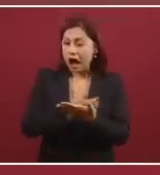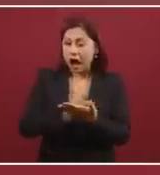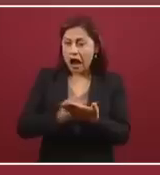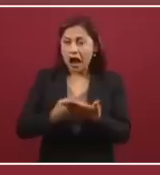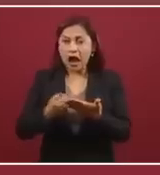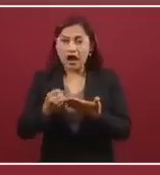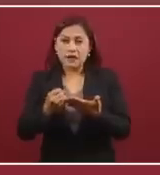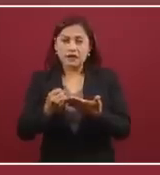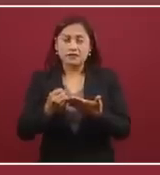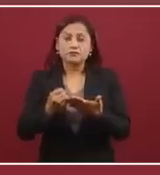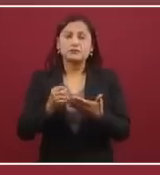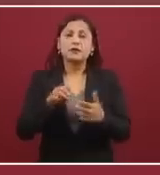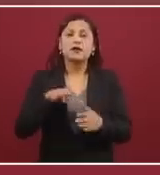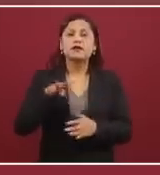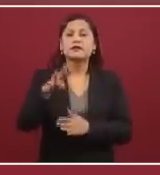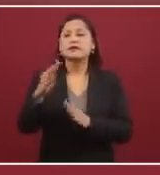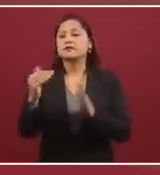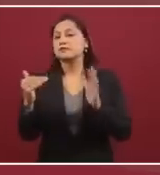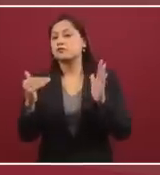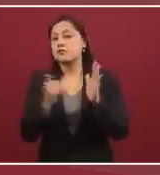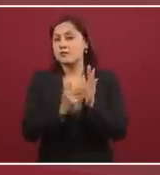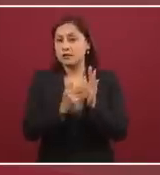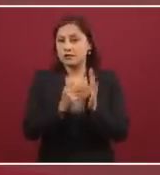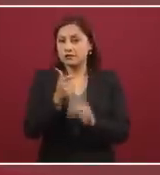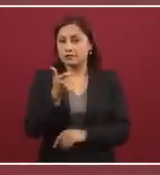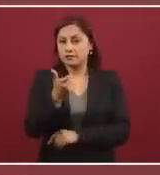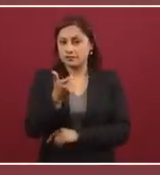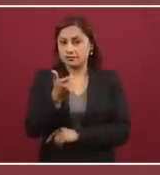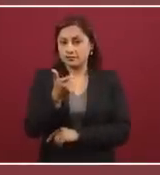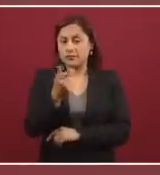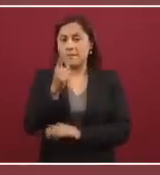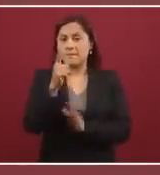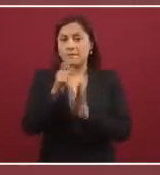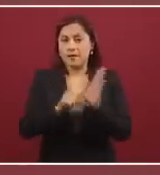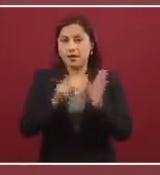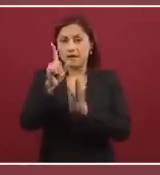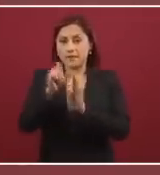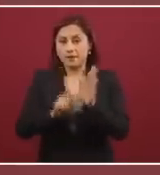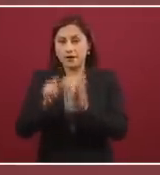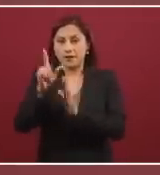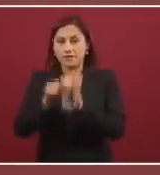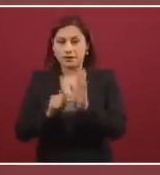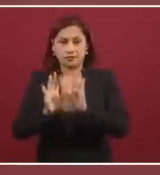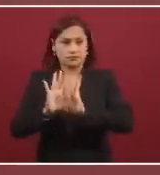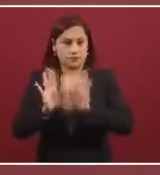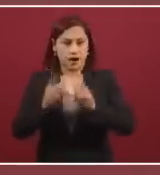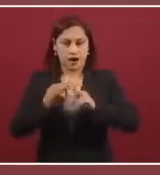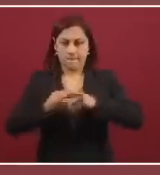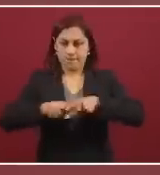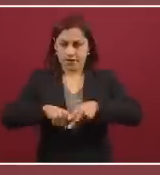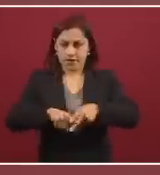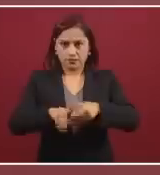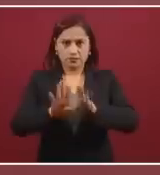19 mil pesos mensuales de entrada